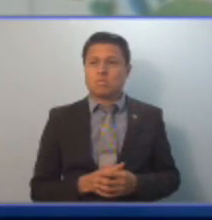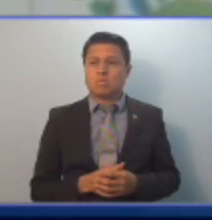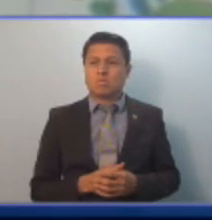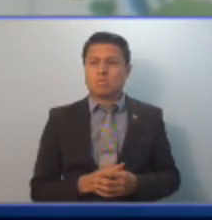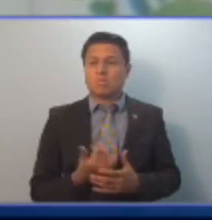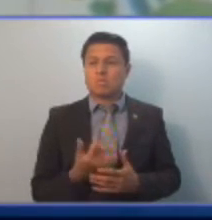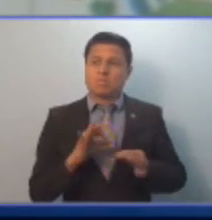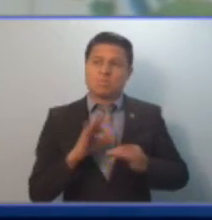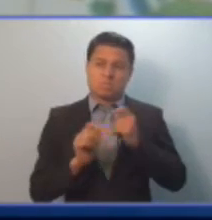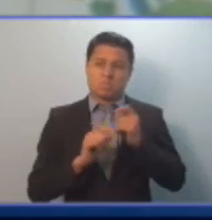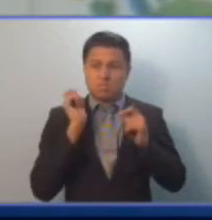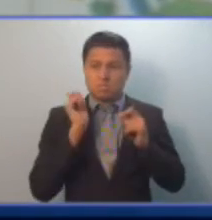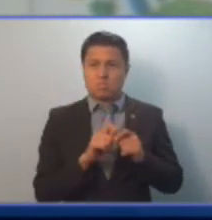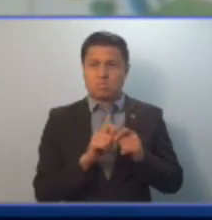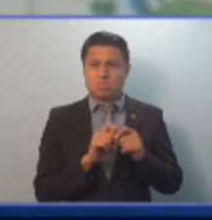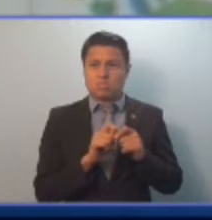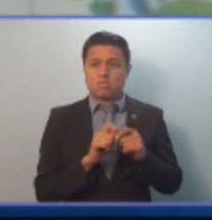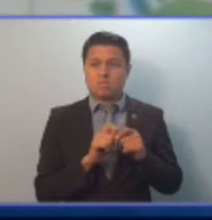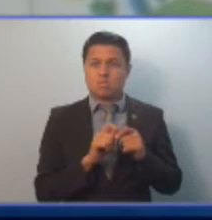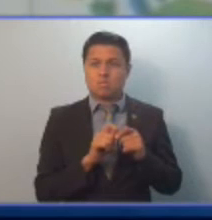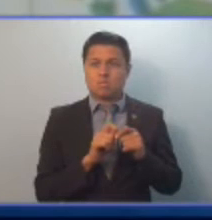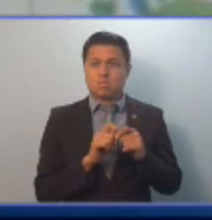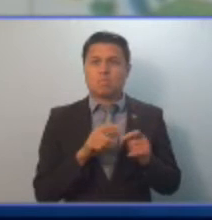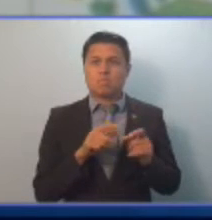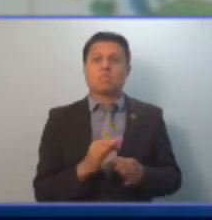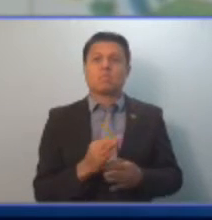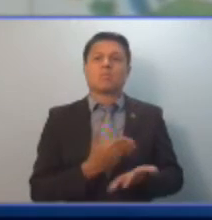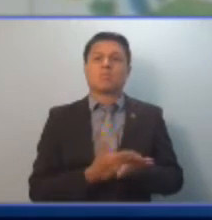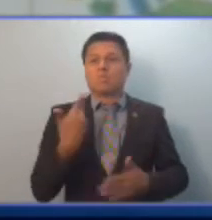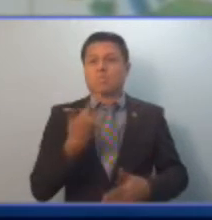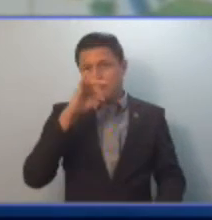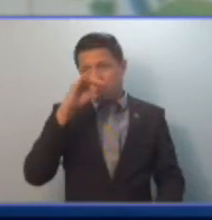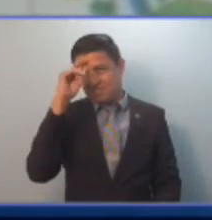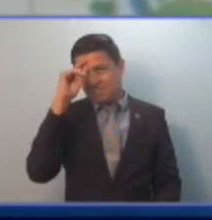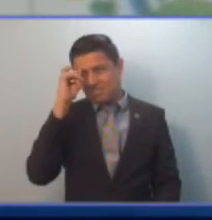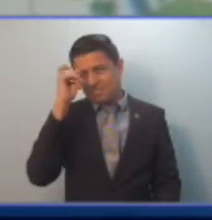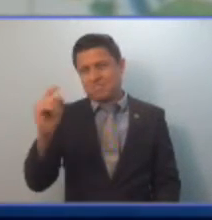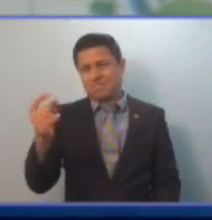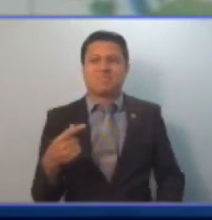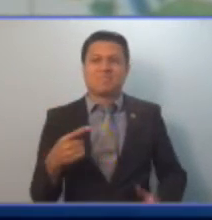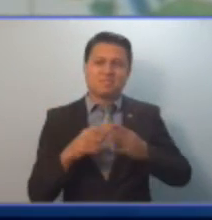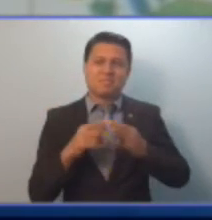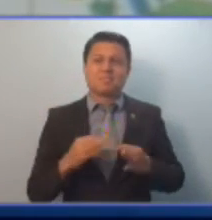Y precisamente eso era lo que trabajaba en la contestación